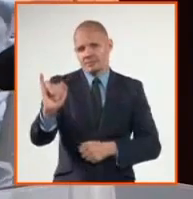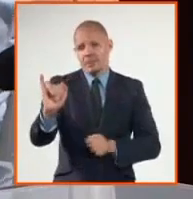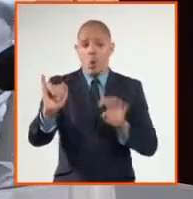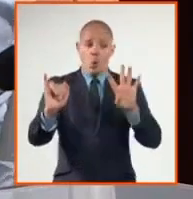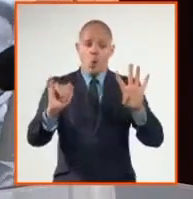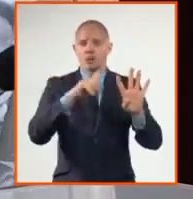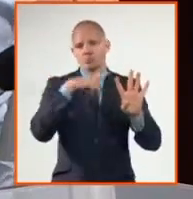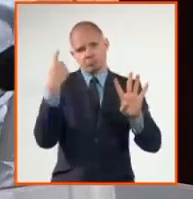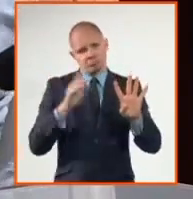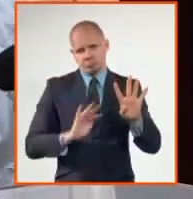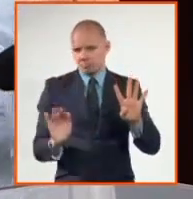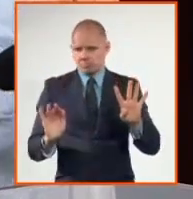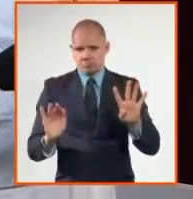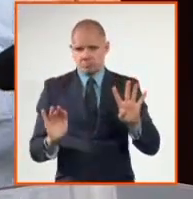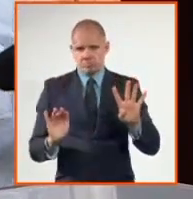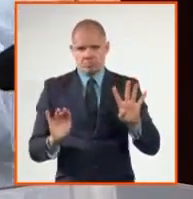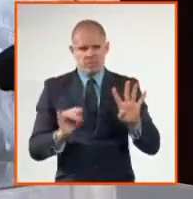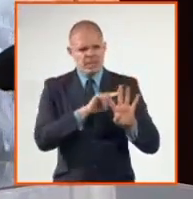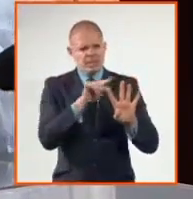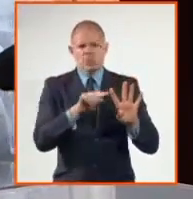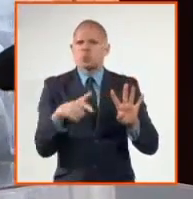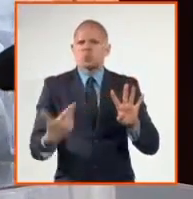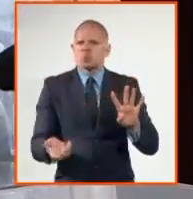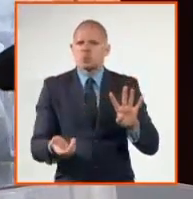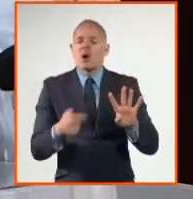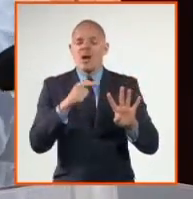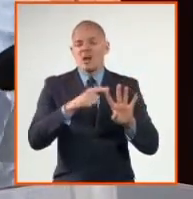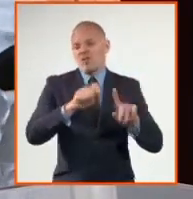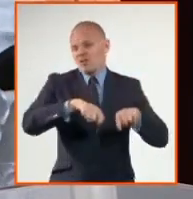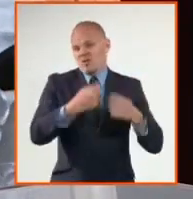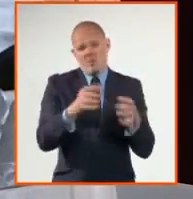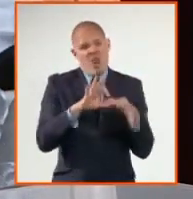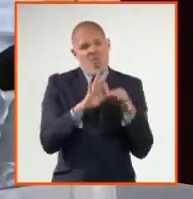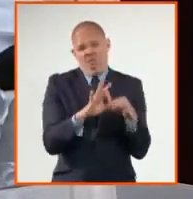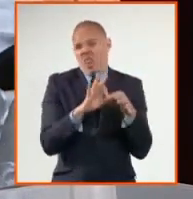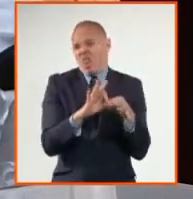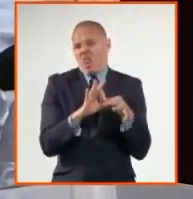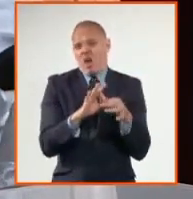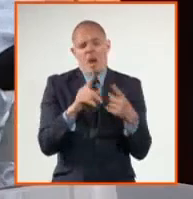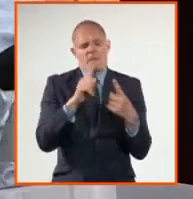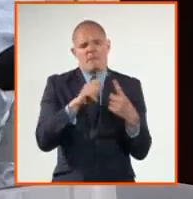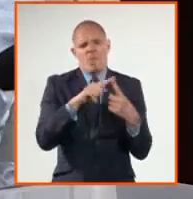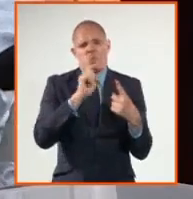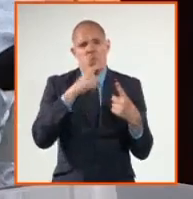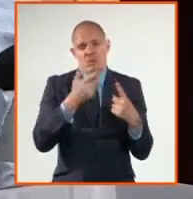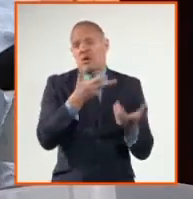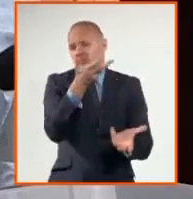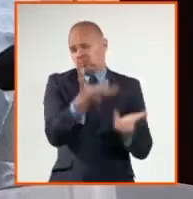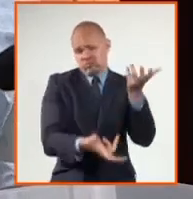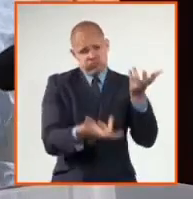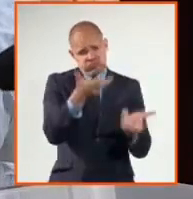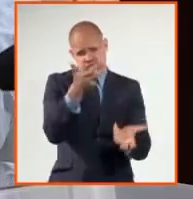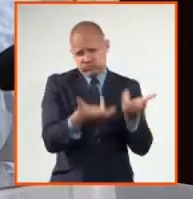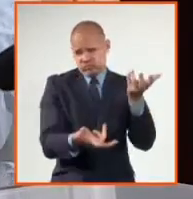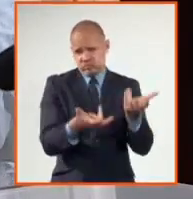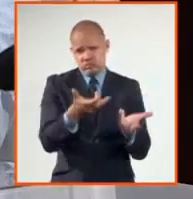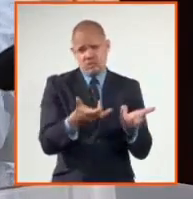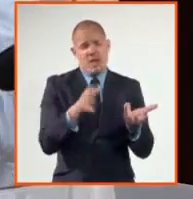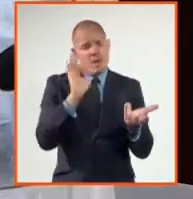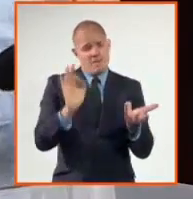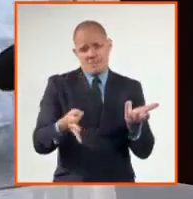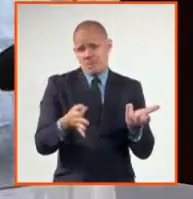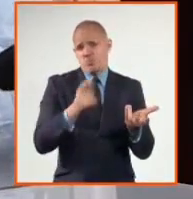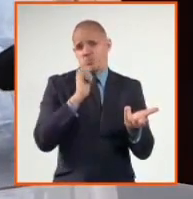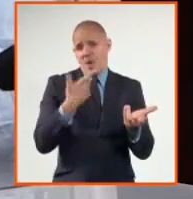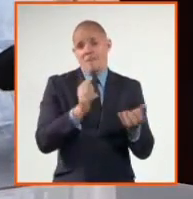muchos de ellos por la ocurrencia de averías de gran magnitud el primero fue el incendio que ocurrió en en el bloque